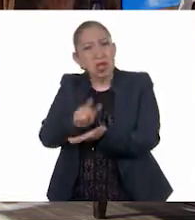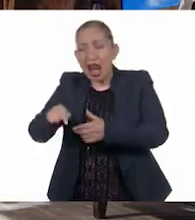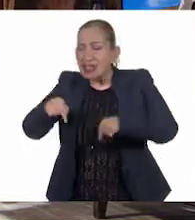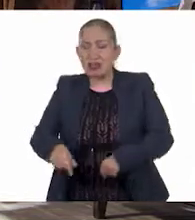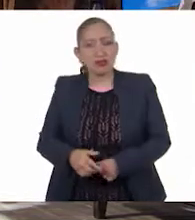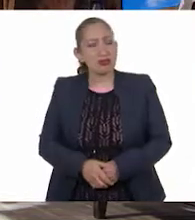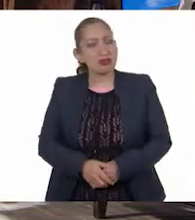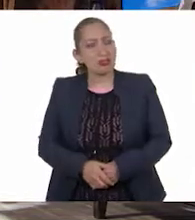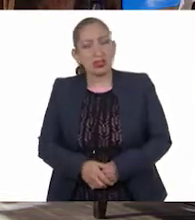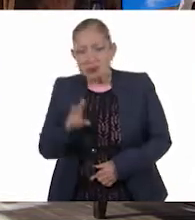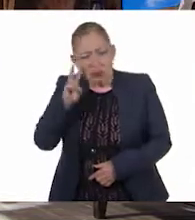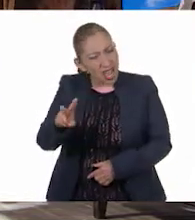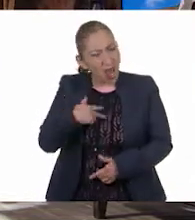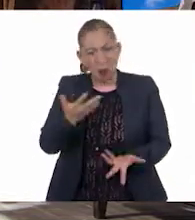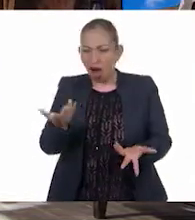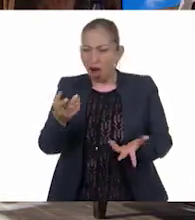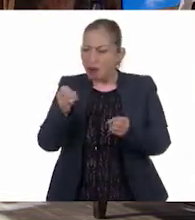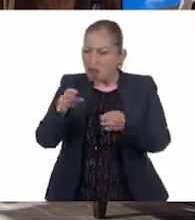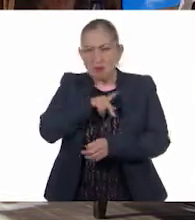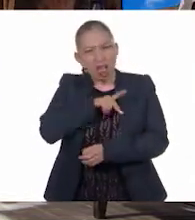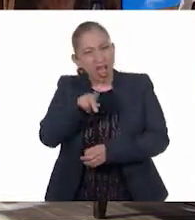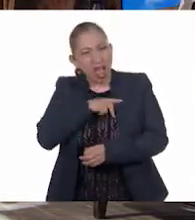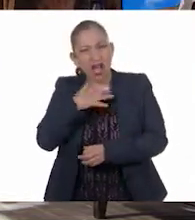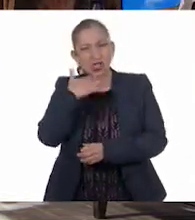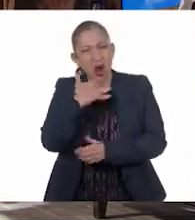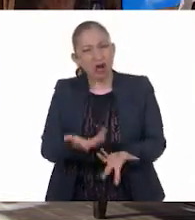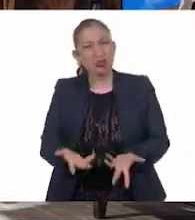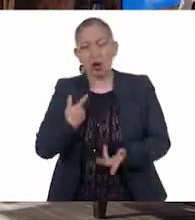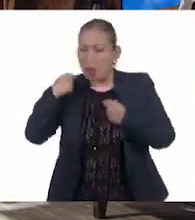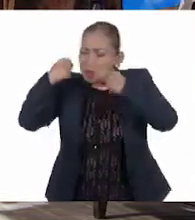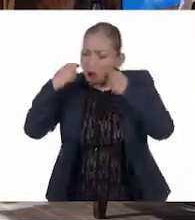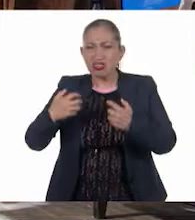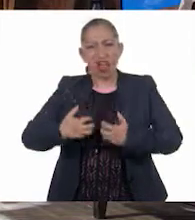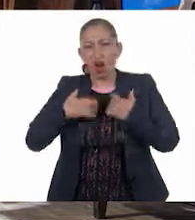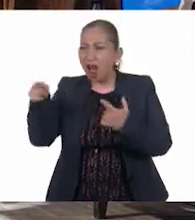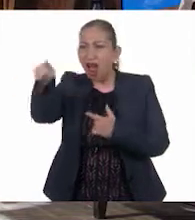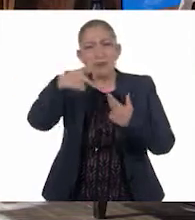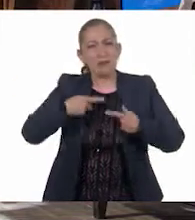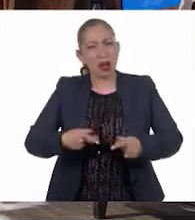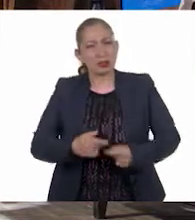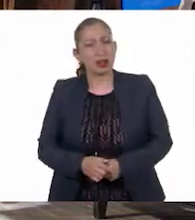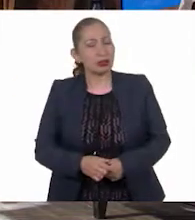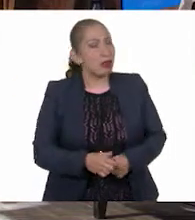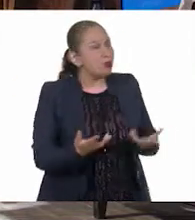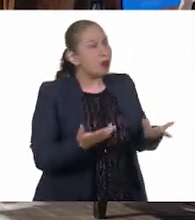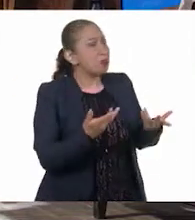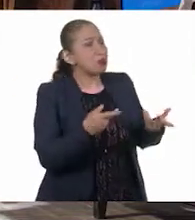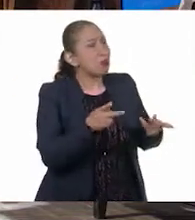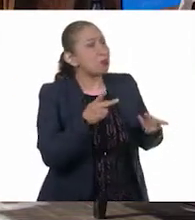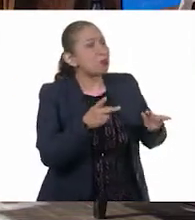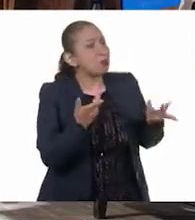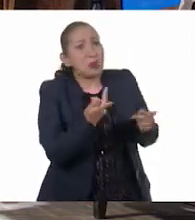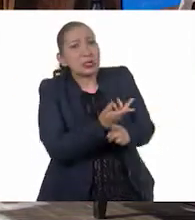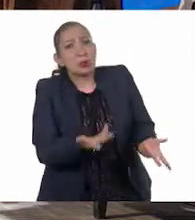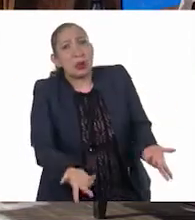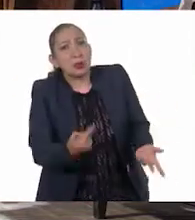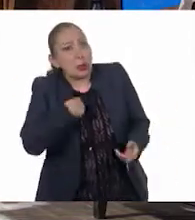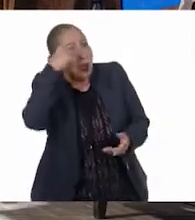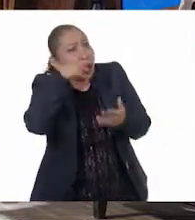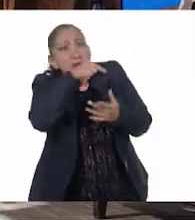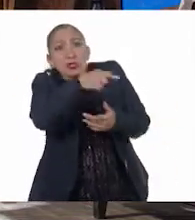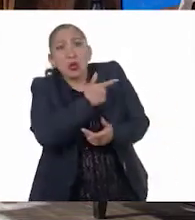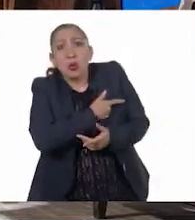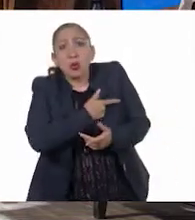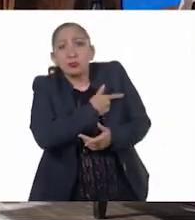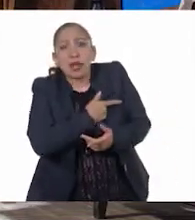desastre. ¡Ve cómo dejaste mi oficina! ¡No me importa que se enojen! ¡Oh! ¿Pero qué pasó? Pensé que a la